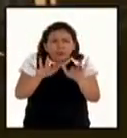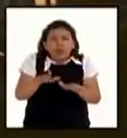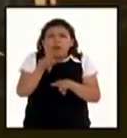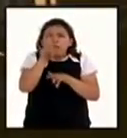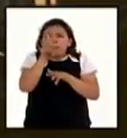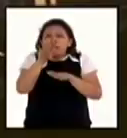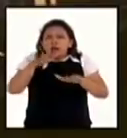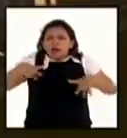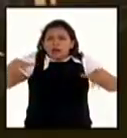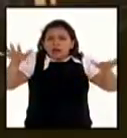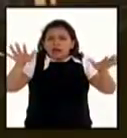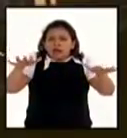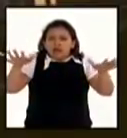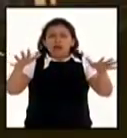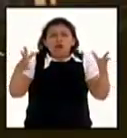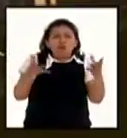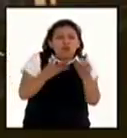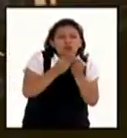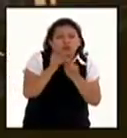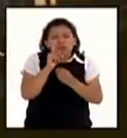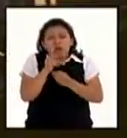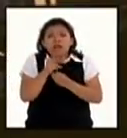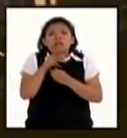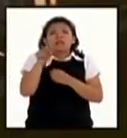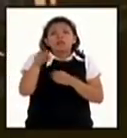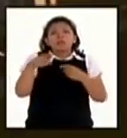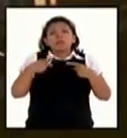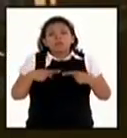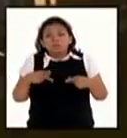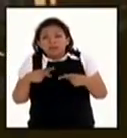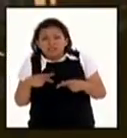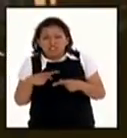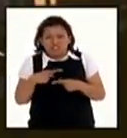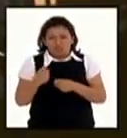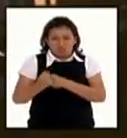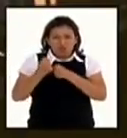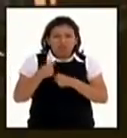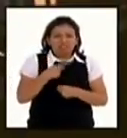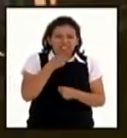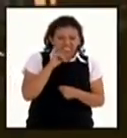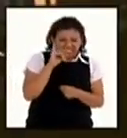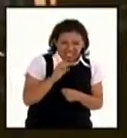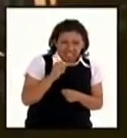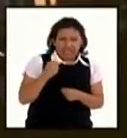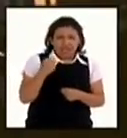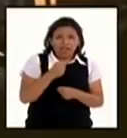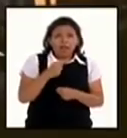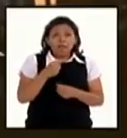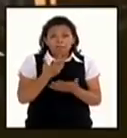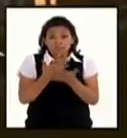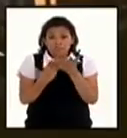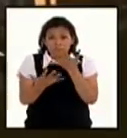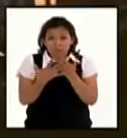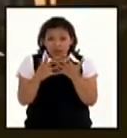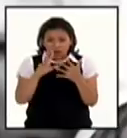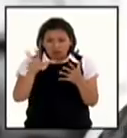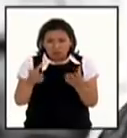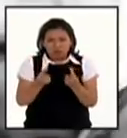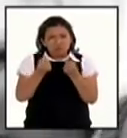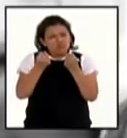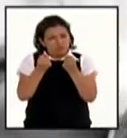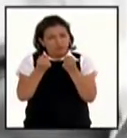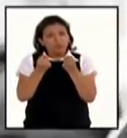que fecunda la pájara, en los cancilleres que murmullan yes, sir, en cada mano que se convierte en un puño.